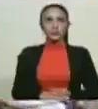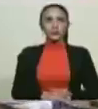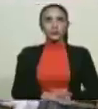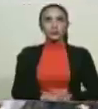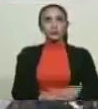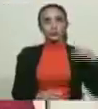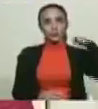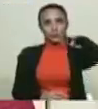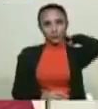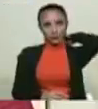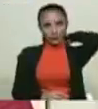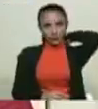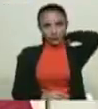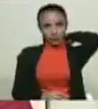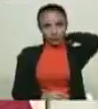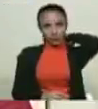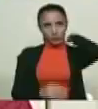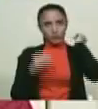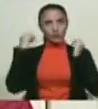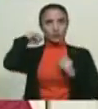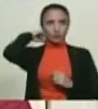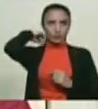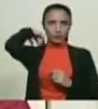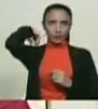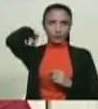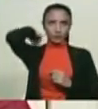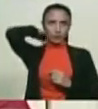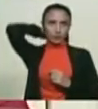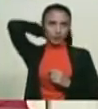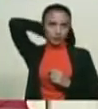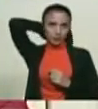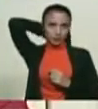Esta no es una revolución cómplice de los terratenientes.